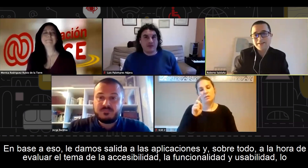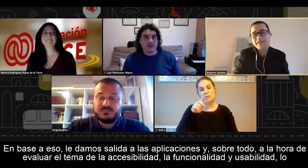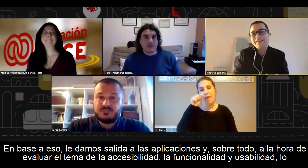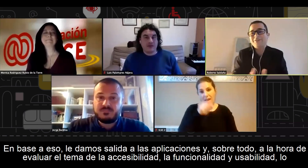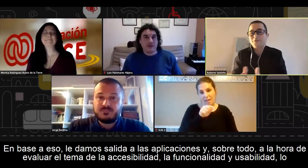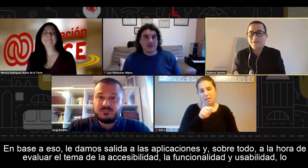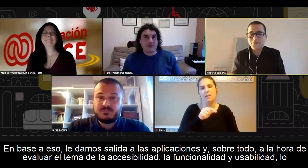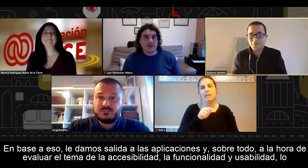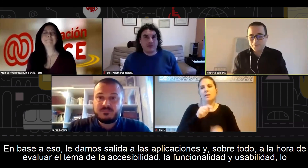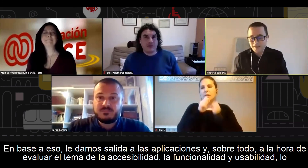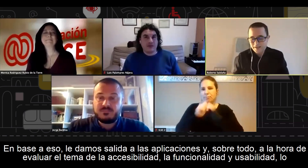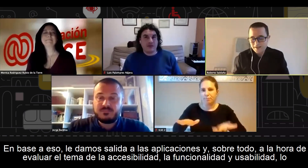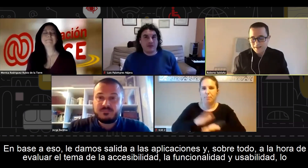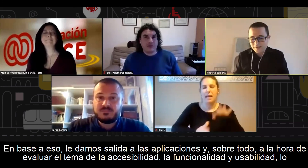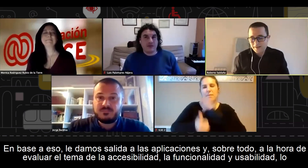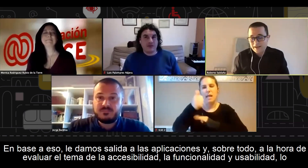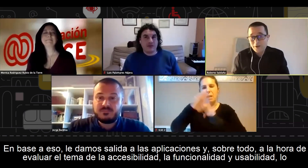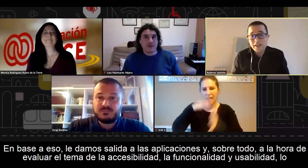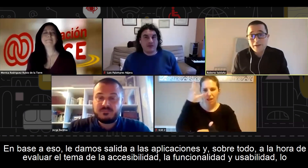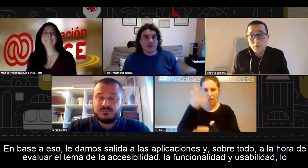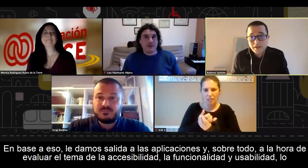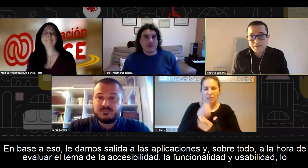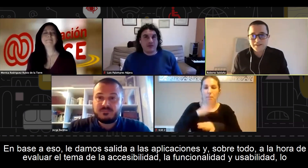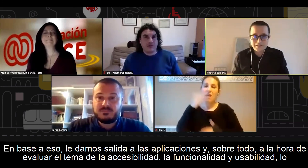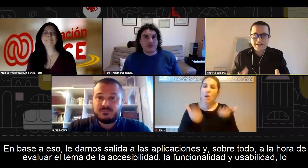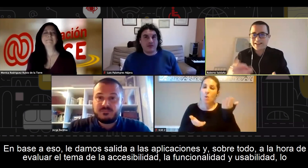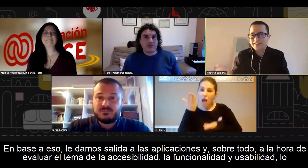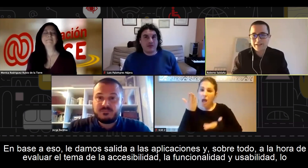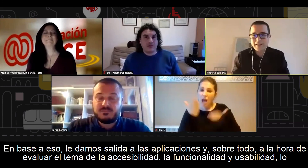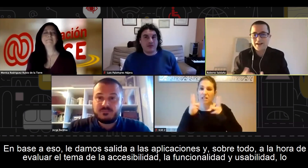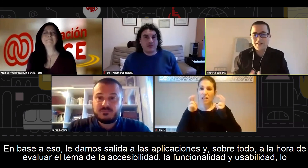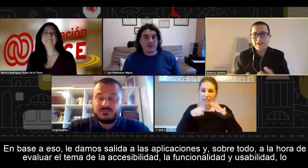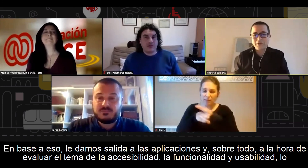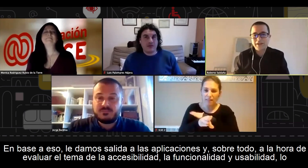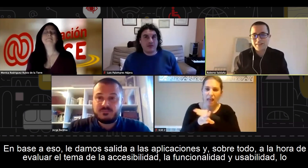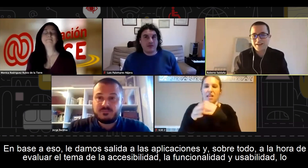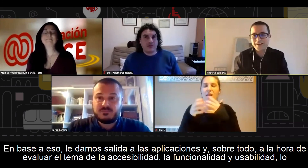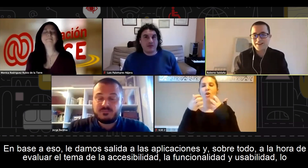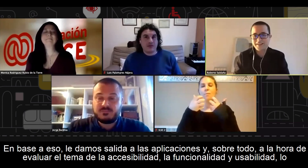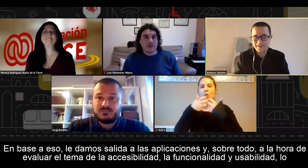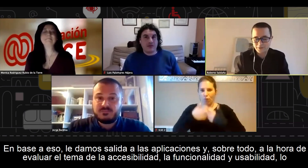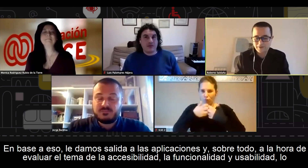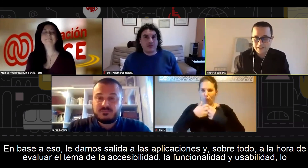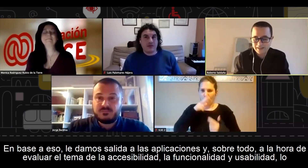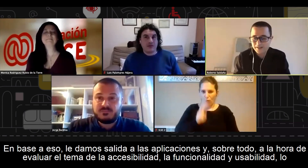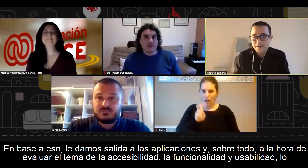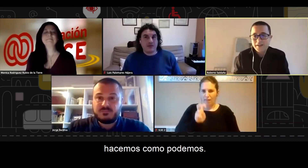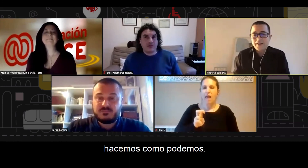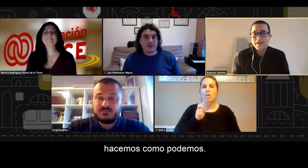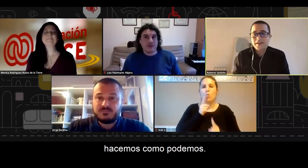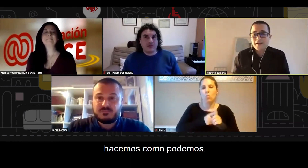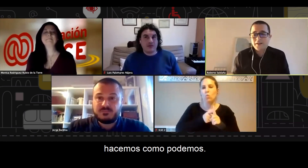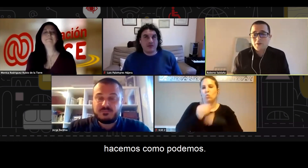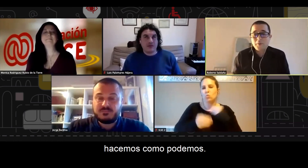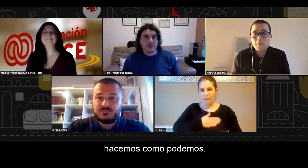y sobre todo a la hora de evaluar el tema de la accesibilidad, de la funcionalidad y usabilidad,